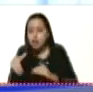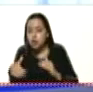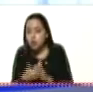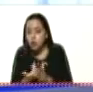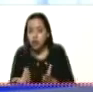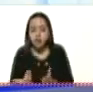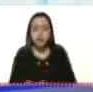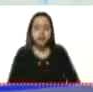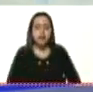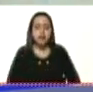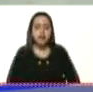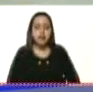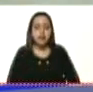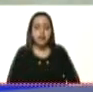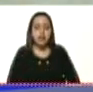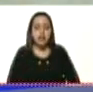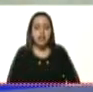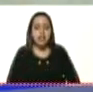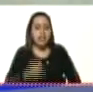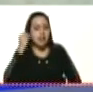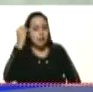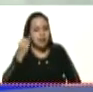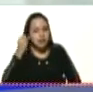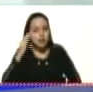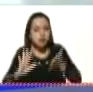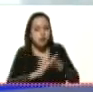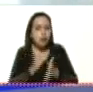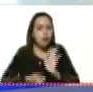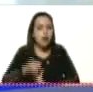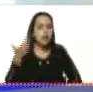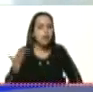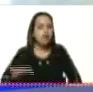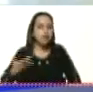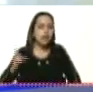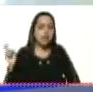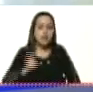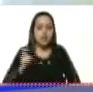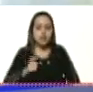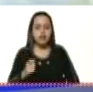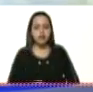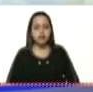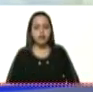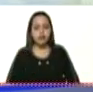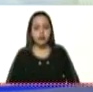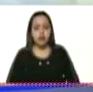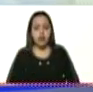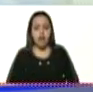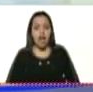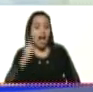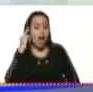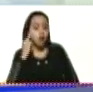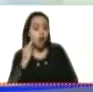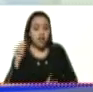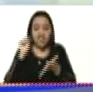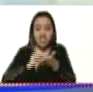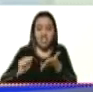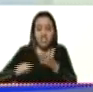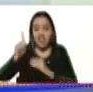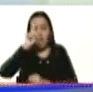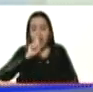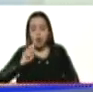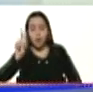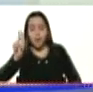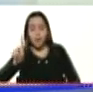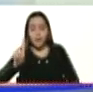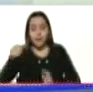consideración en lo más importante y necesario. Al Libertador le escribe en 1819 sobre